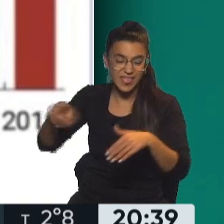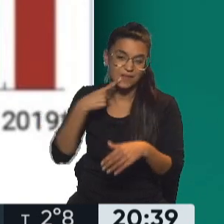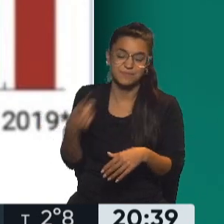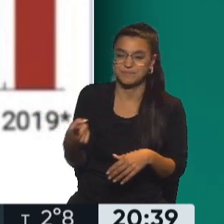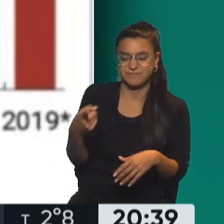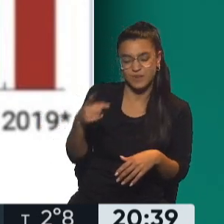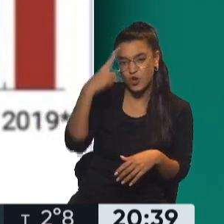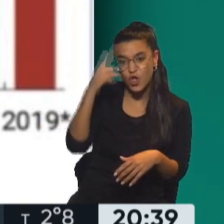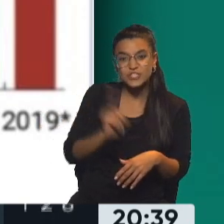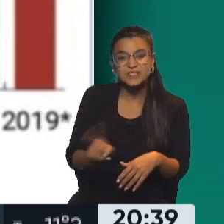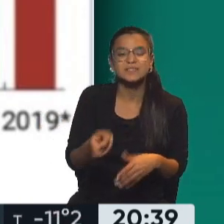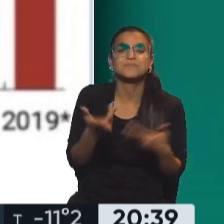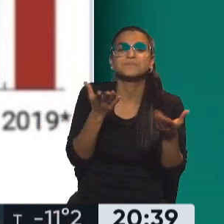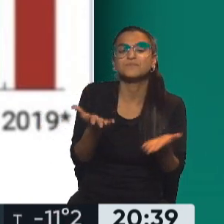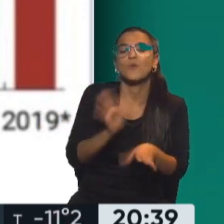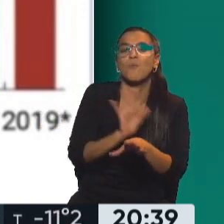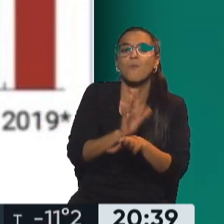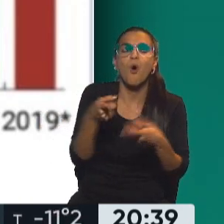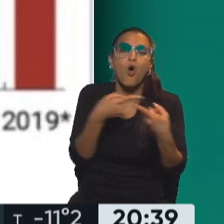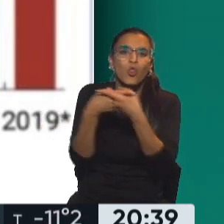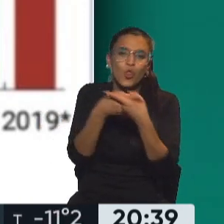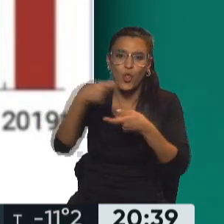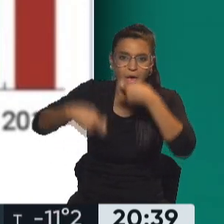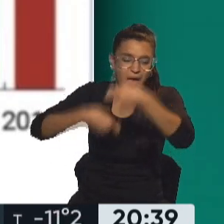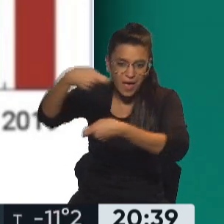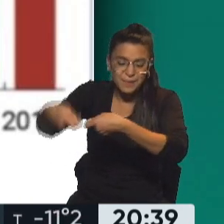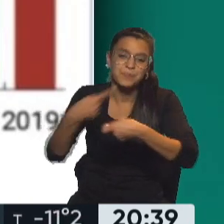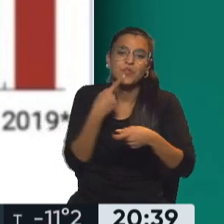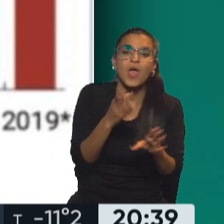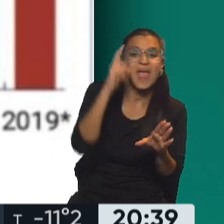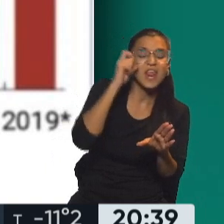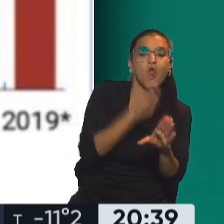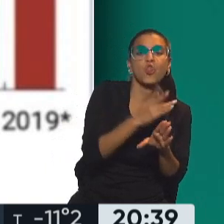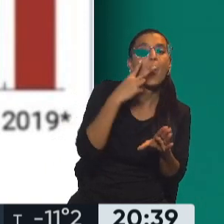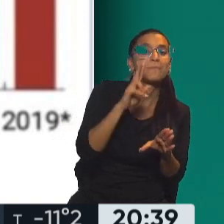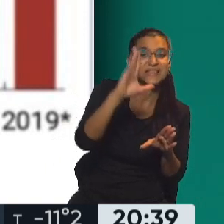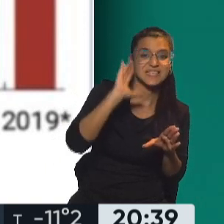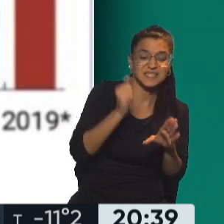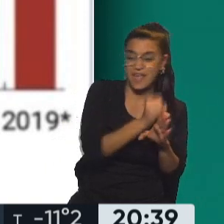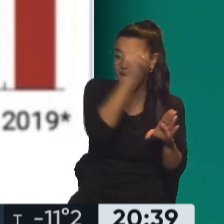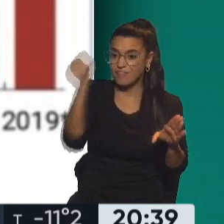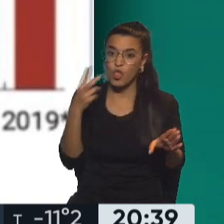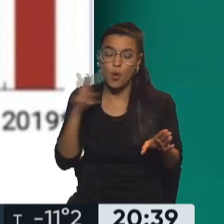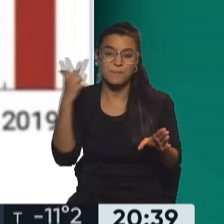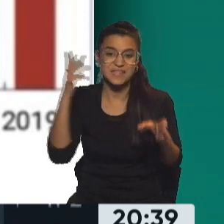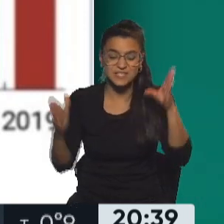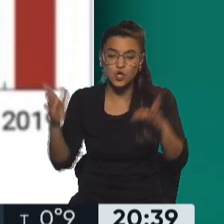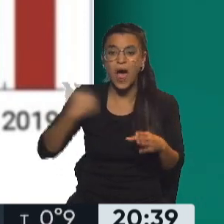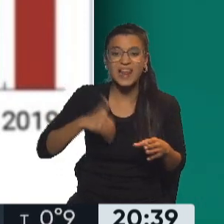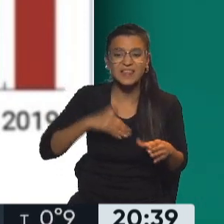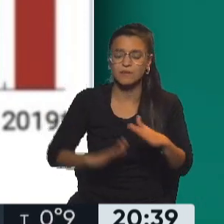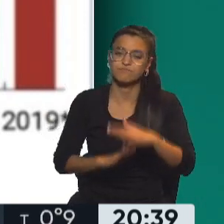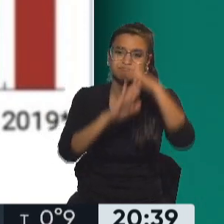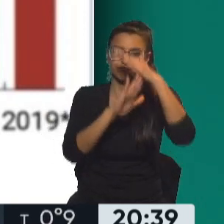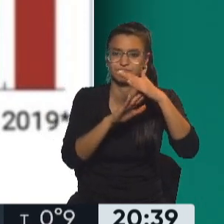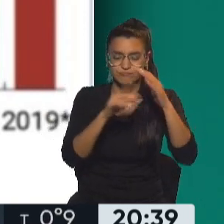de la Torre aquí, los honorarios. Entre enero de 2016 y 2018 tenemos un triste récord. Argentina fue el país que encabezó el